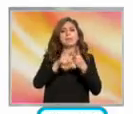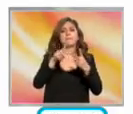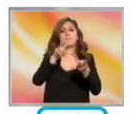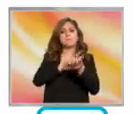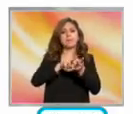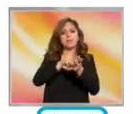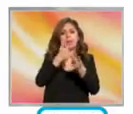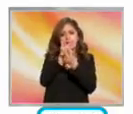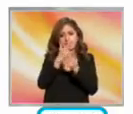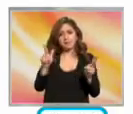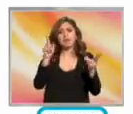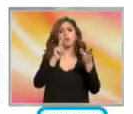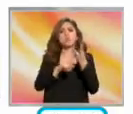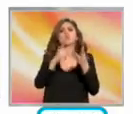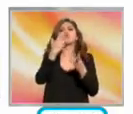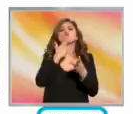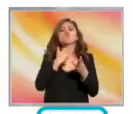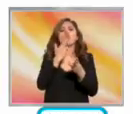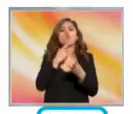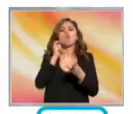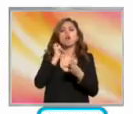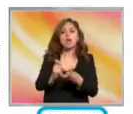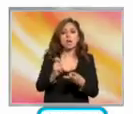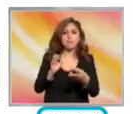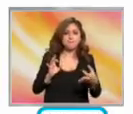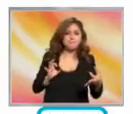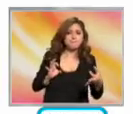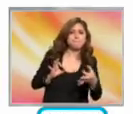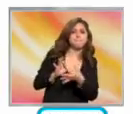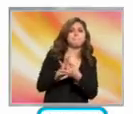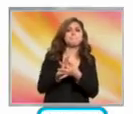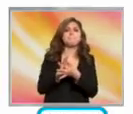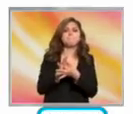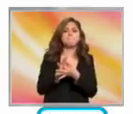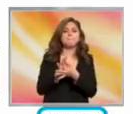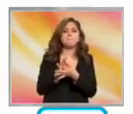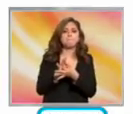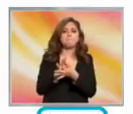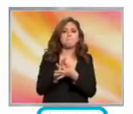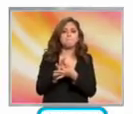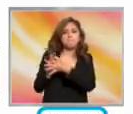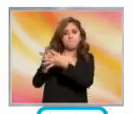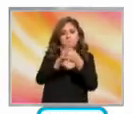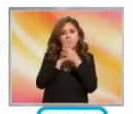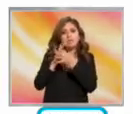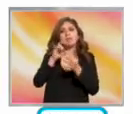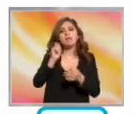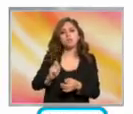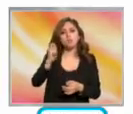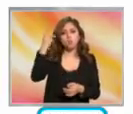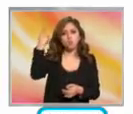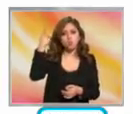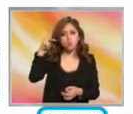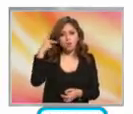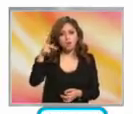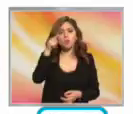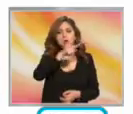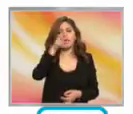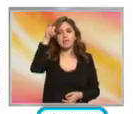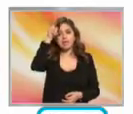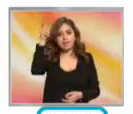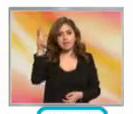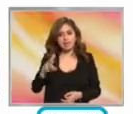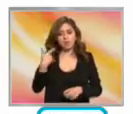libertad y el rojo, que se dice que ese color encarnado nos representaba la unión de los pueblos, un pensamiento de Hidalgo que